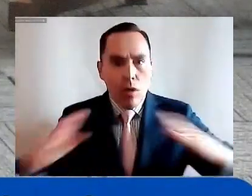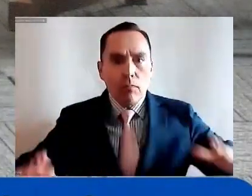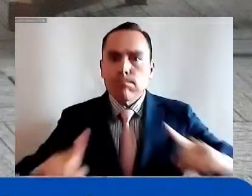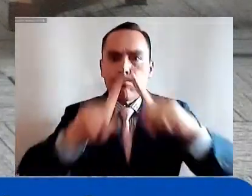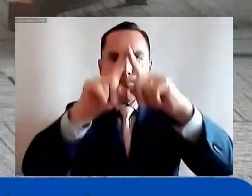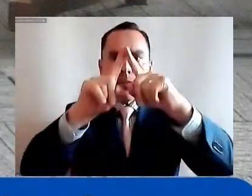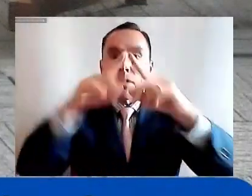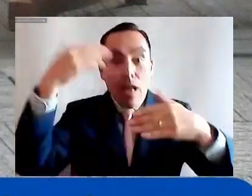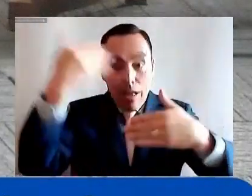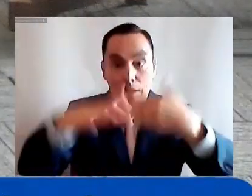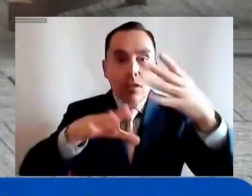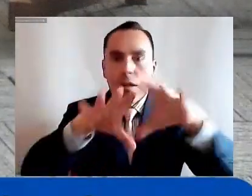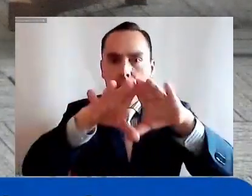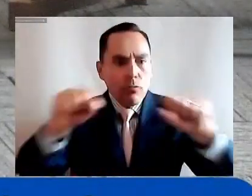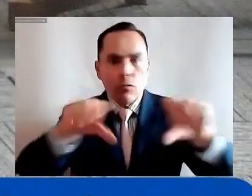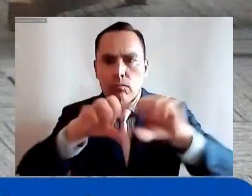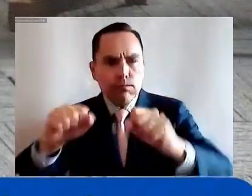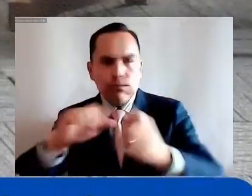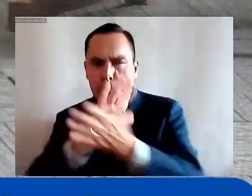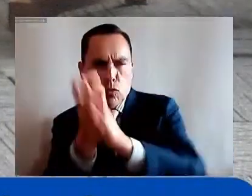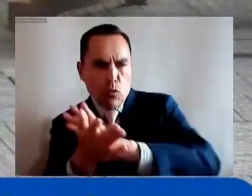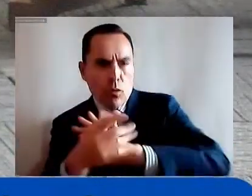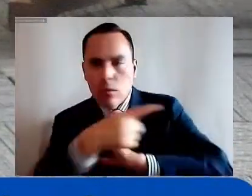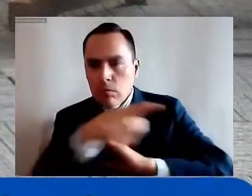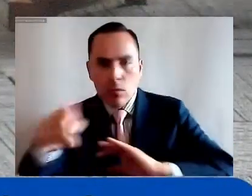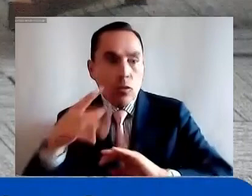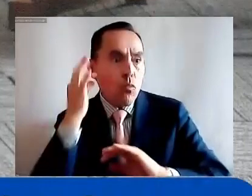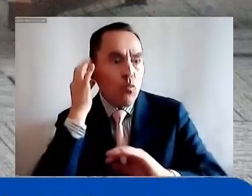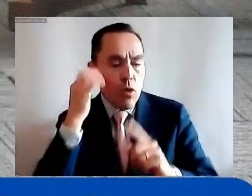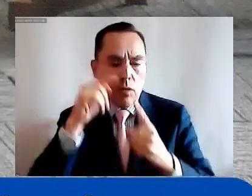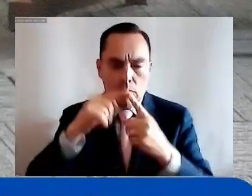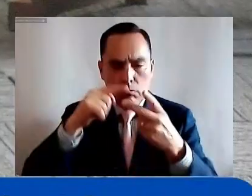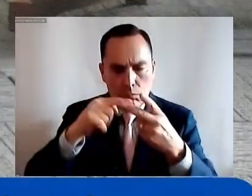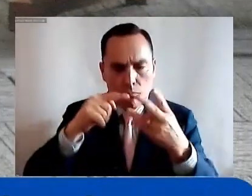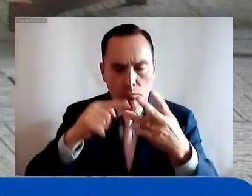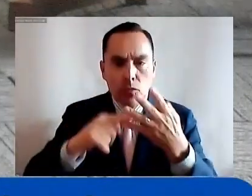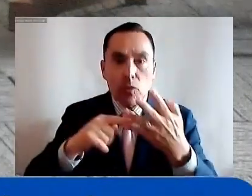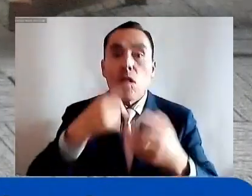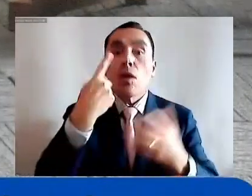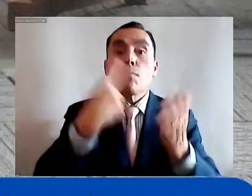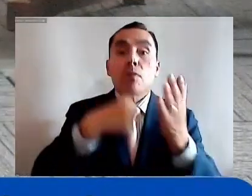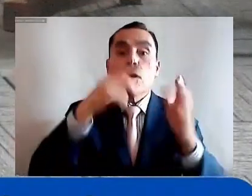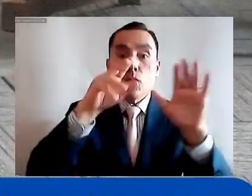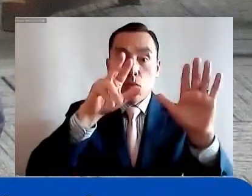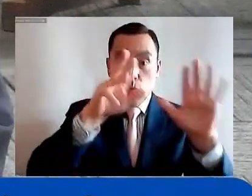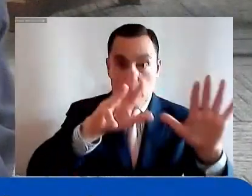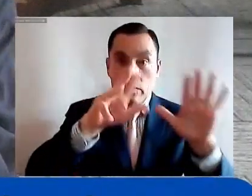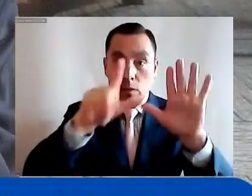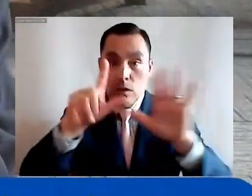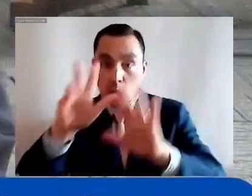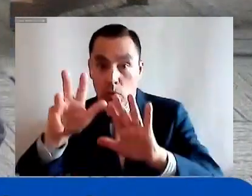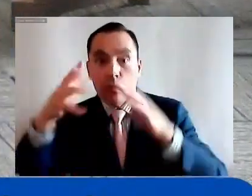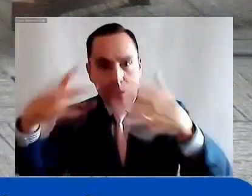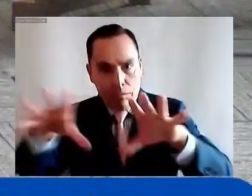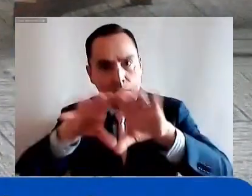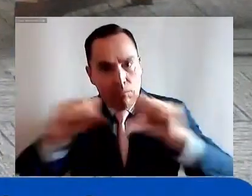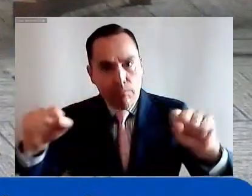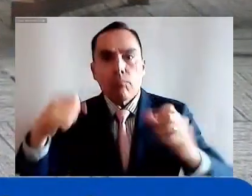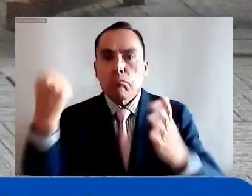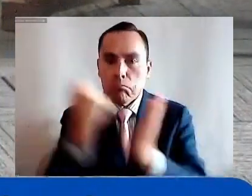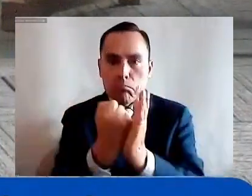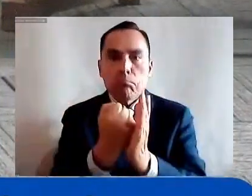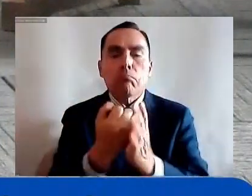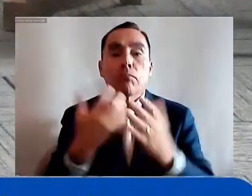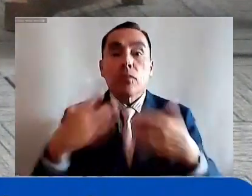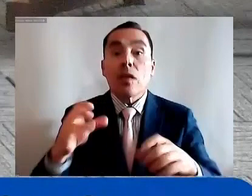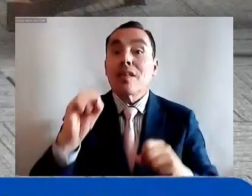Formas de Discriminación contra la Mujer en el año 1979. En una segunda etapa,